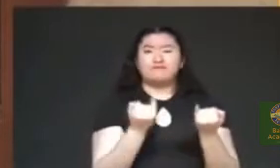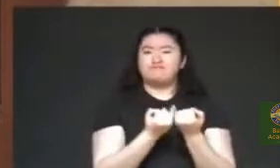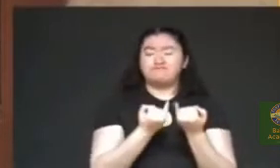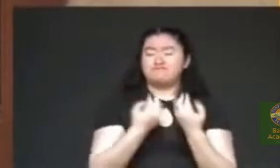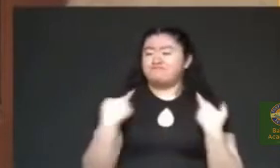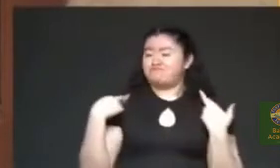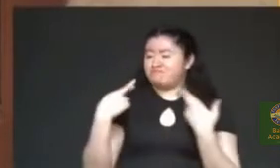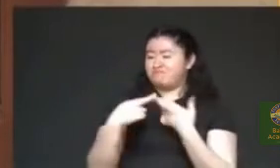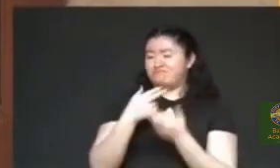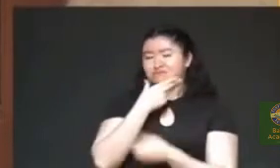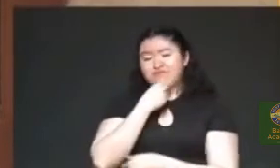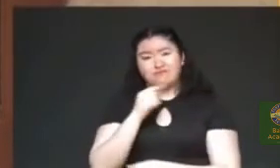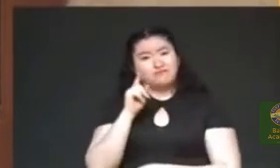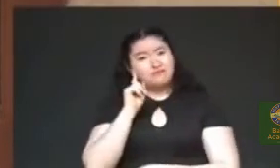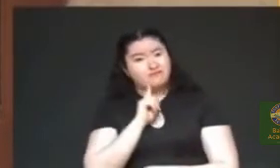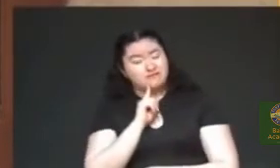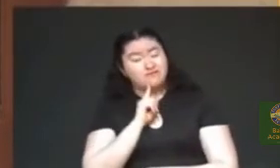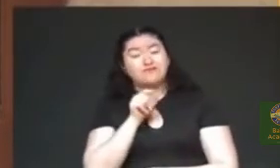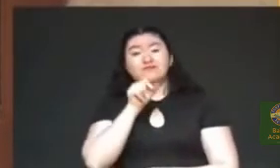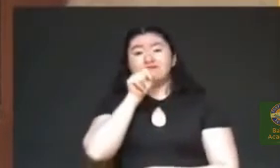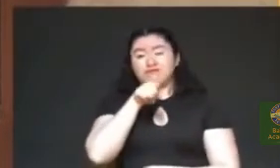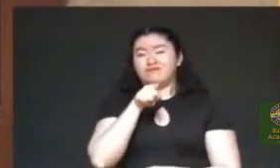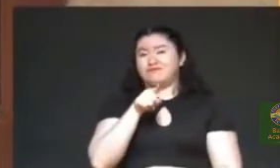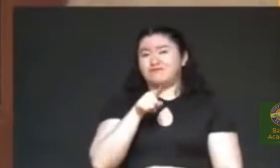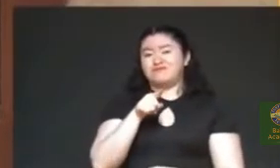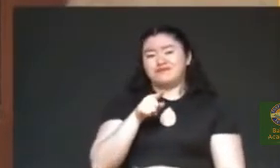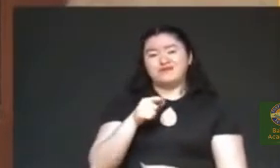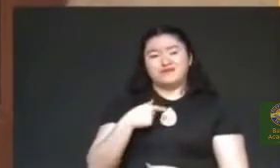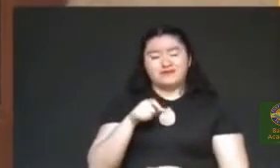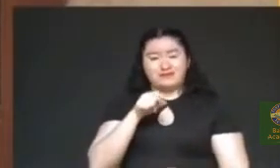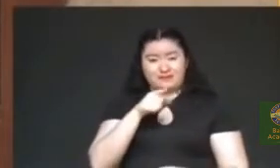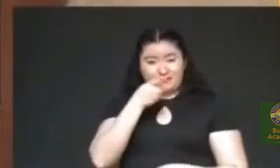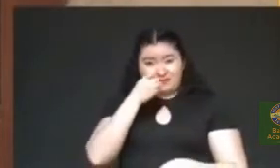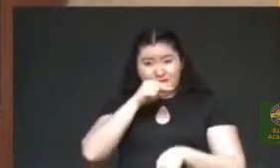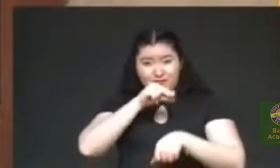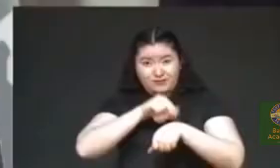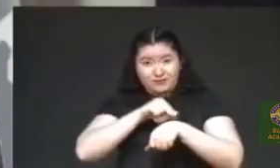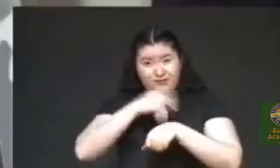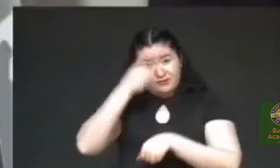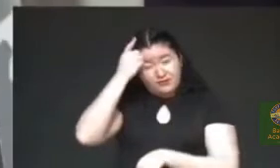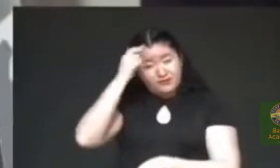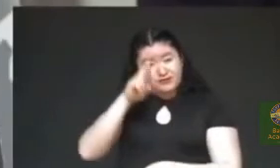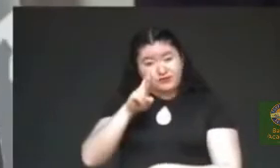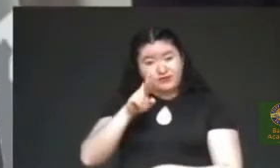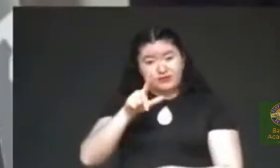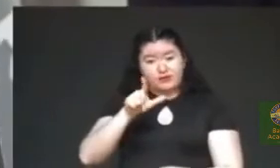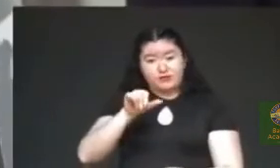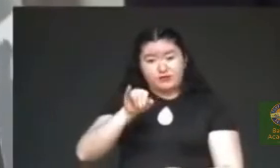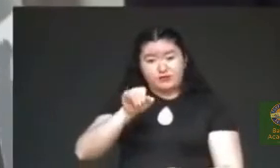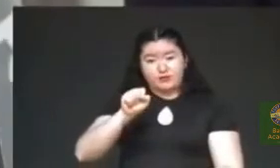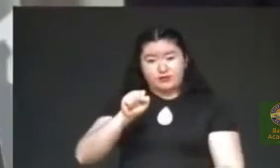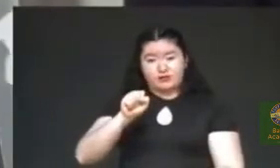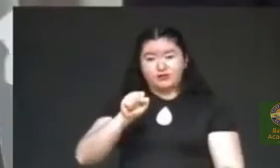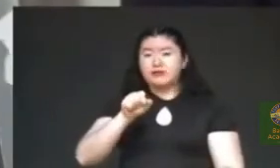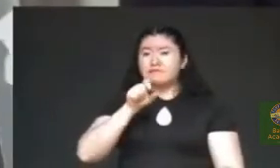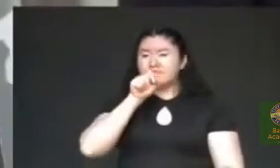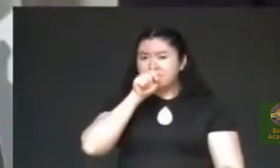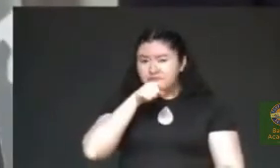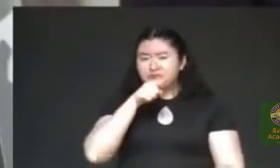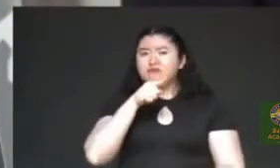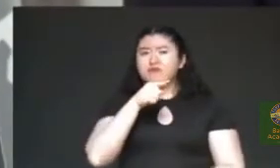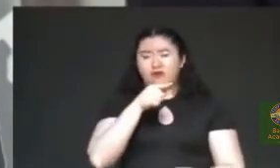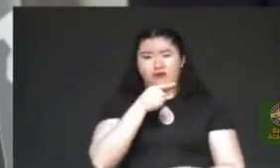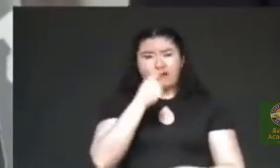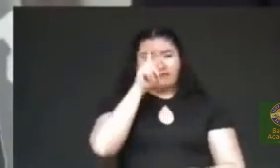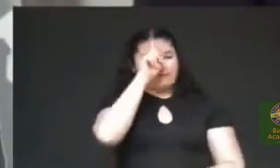como bien dice la Autoridad Educativa Federal, el doctor Luis Humberto Fernández, están llevando a cabo los consejos técnicos para